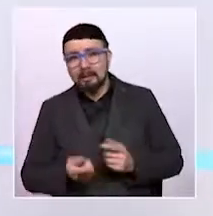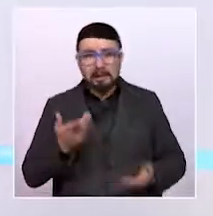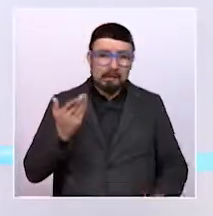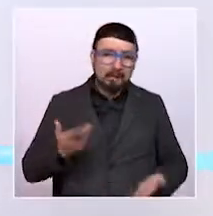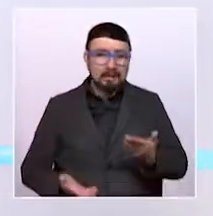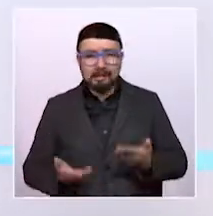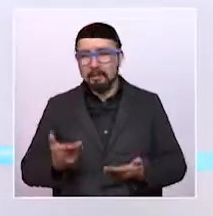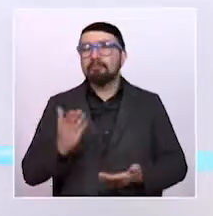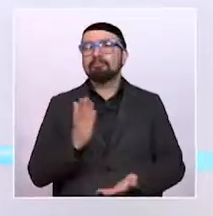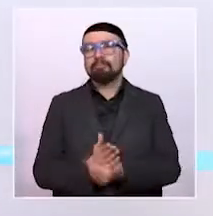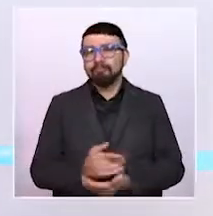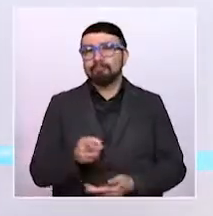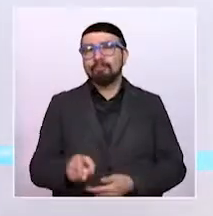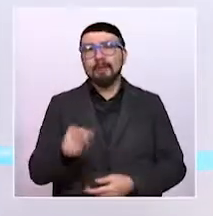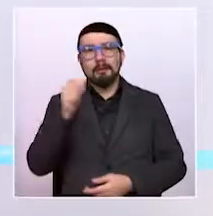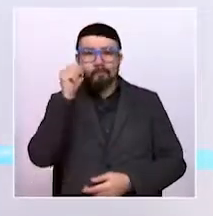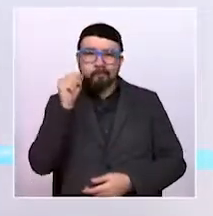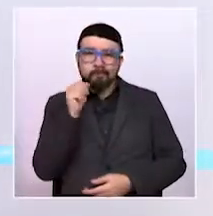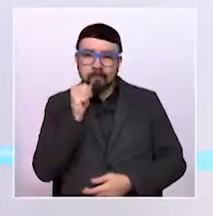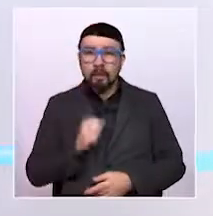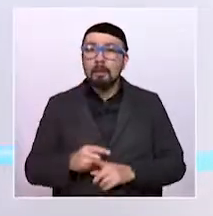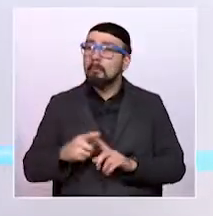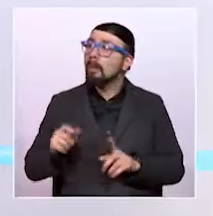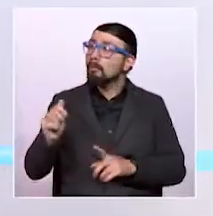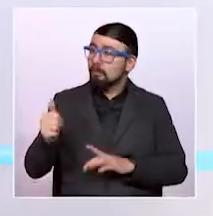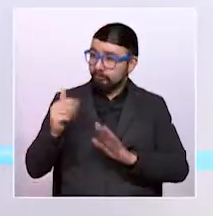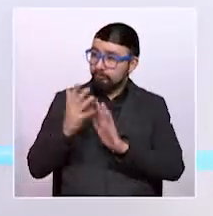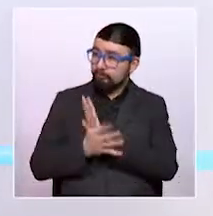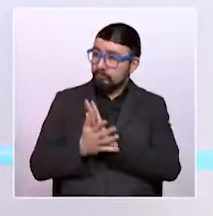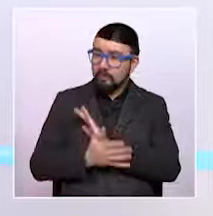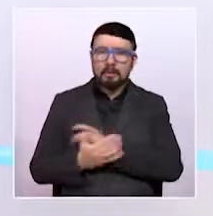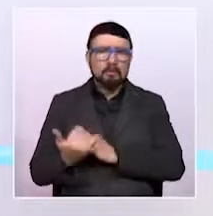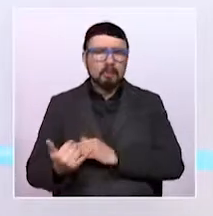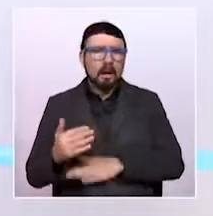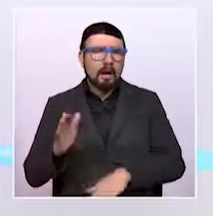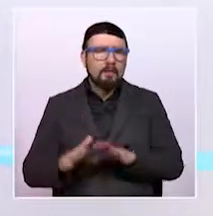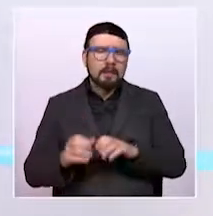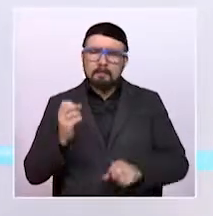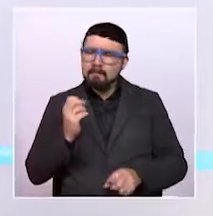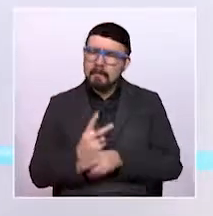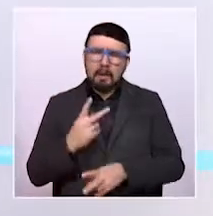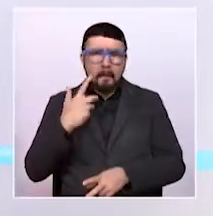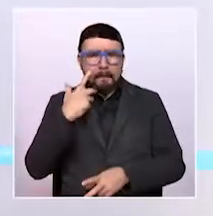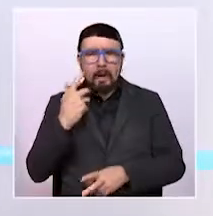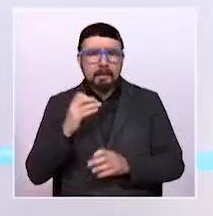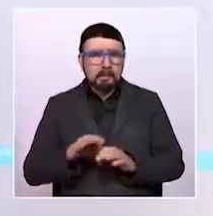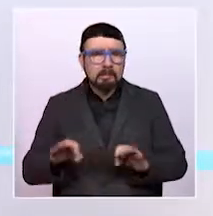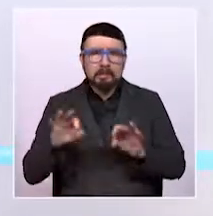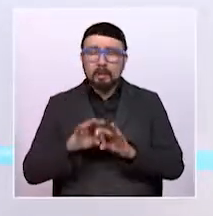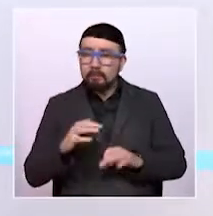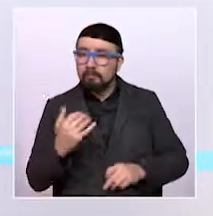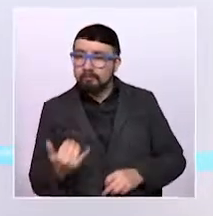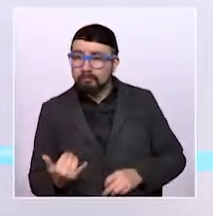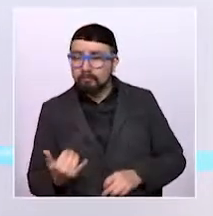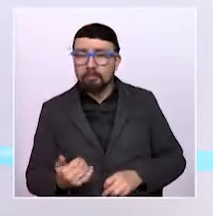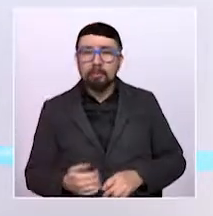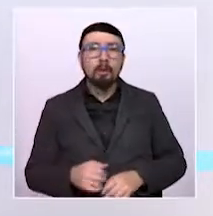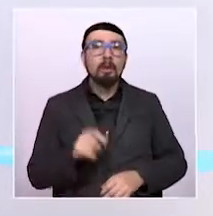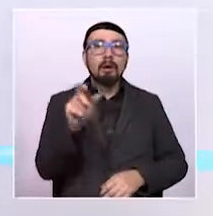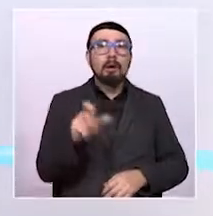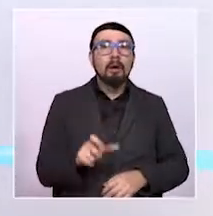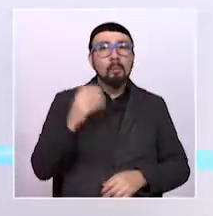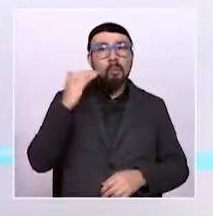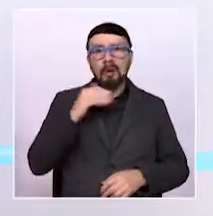embarazo pero como te lo dije santiago uno de los factores de riesgo más importante que vemos es que la paciente tiene